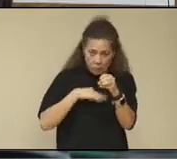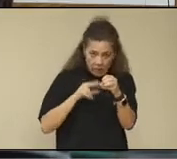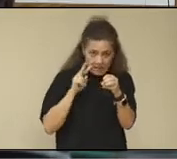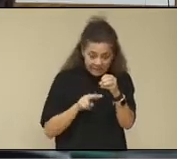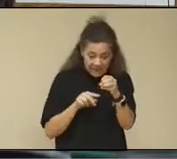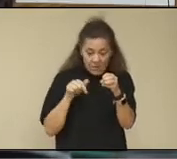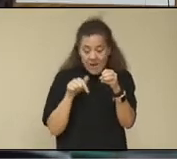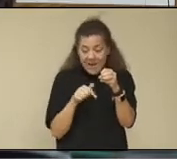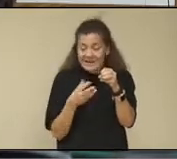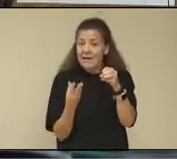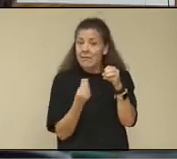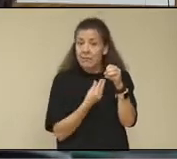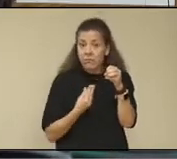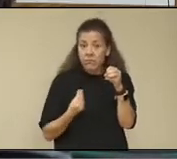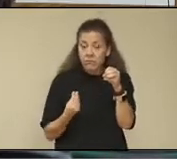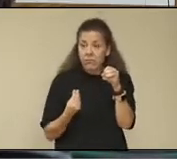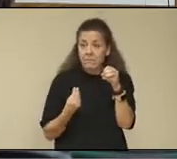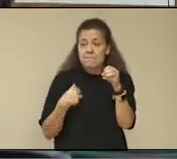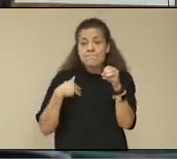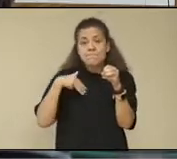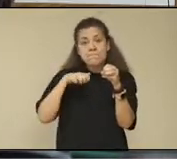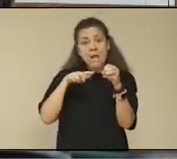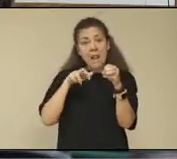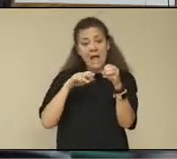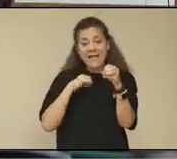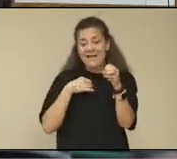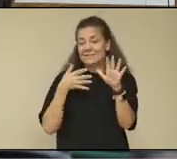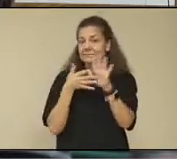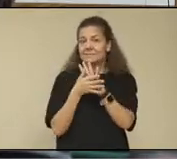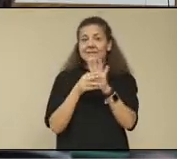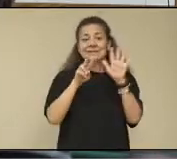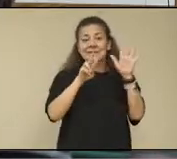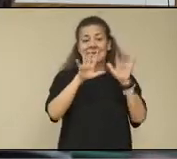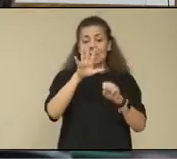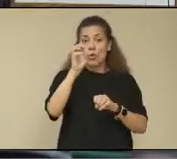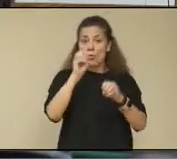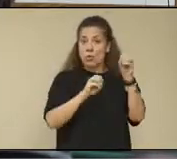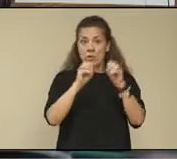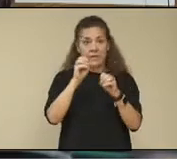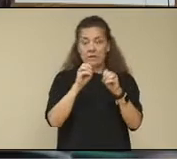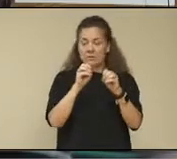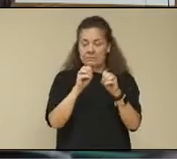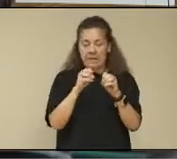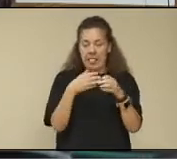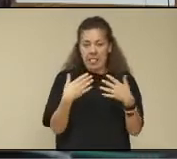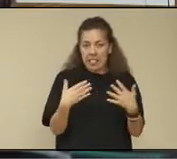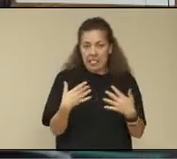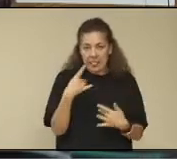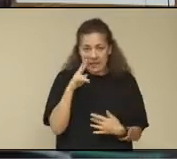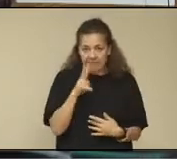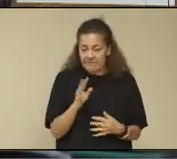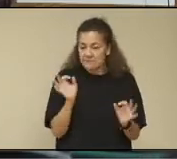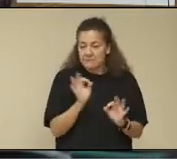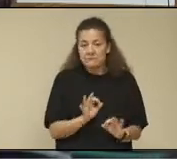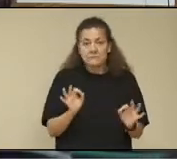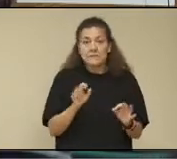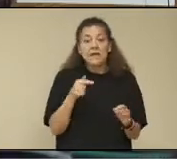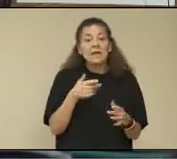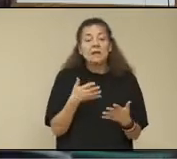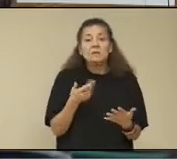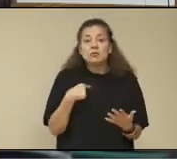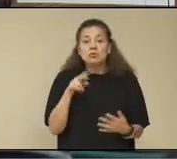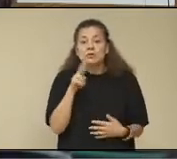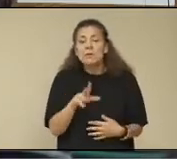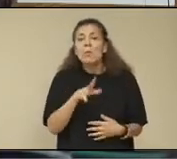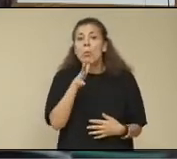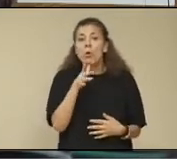esta cantidad de malaria, que representa el 75%, pasa desapercibida. Y pasa desapercibida